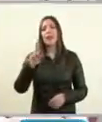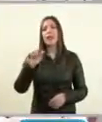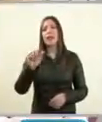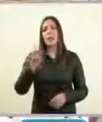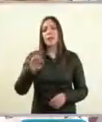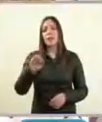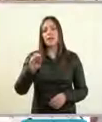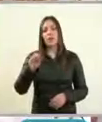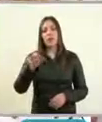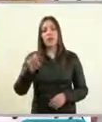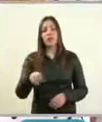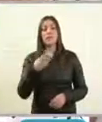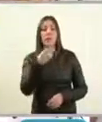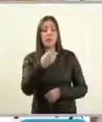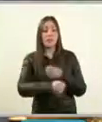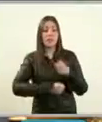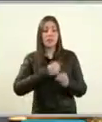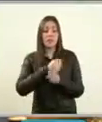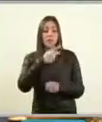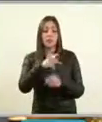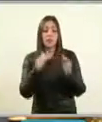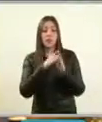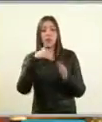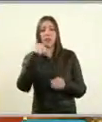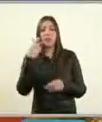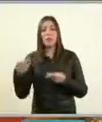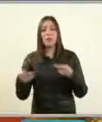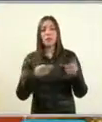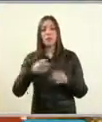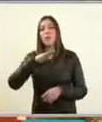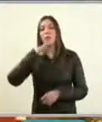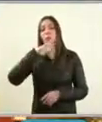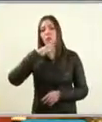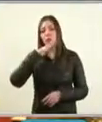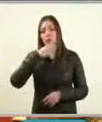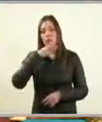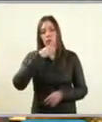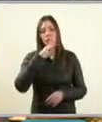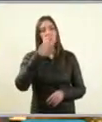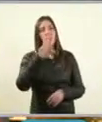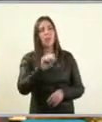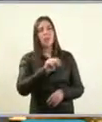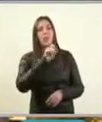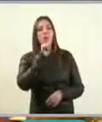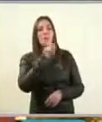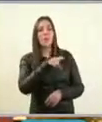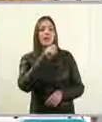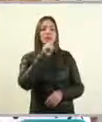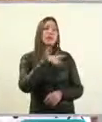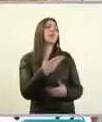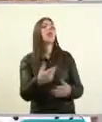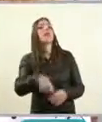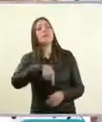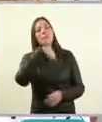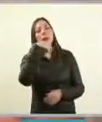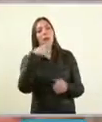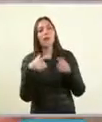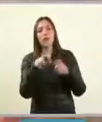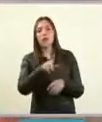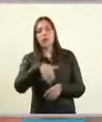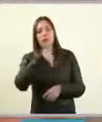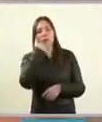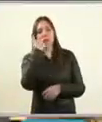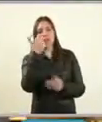ravioles. Ravioles. En mi casa este año están proponiendo que se haga pozole y no Y no los lo típico. típicos Está bien. Algo platillos.